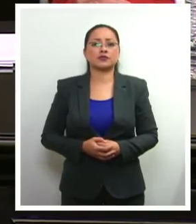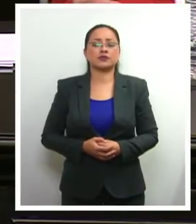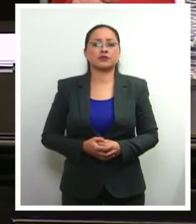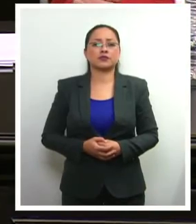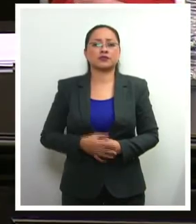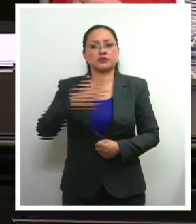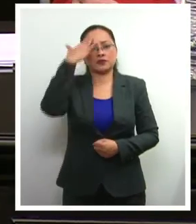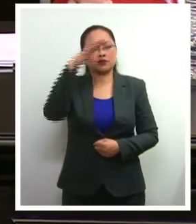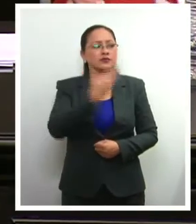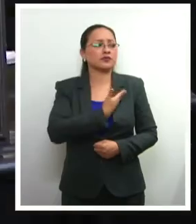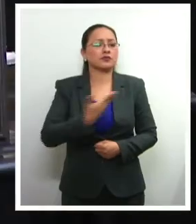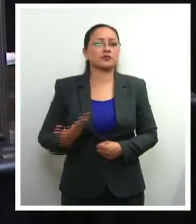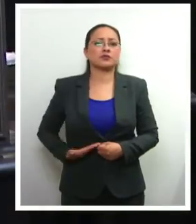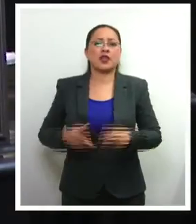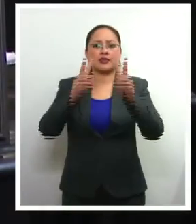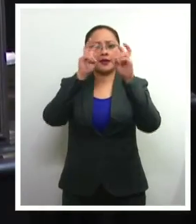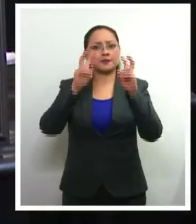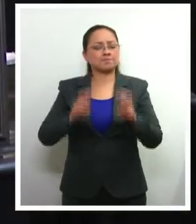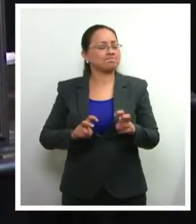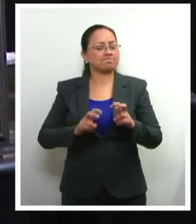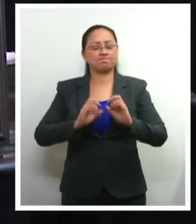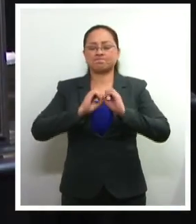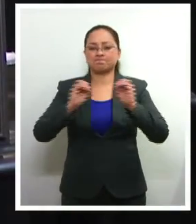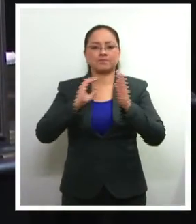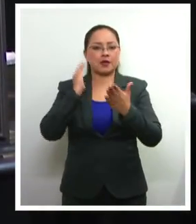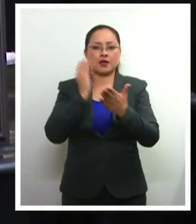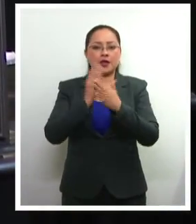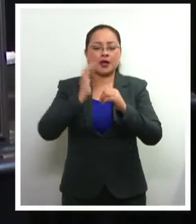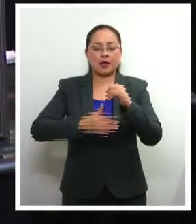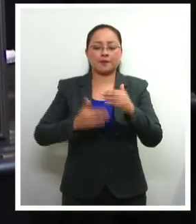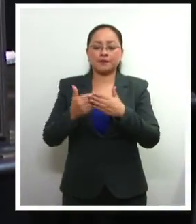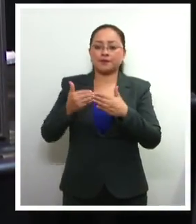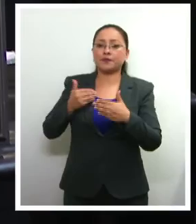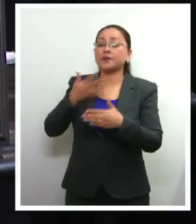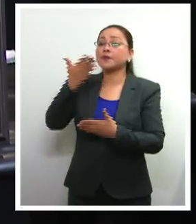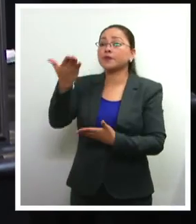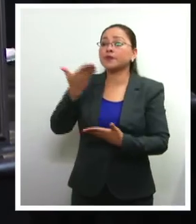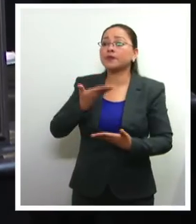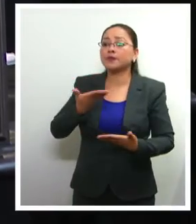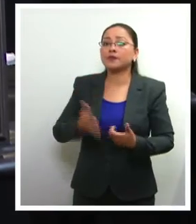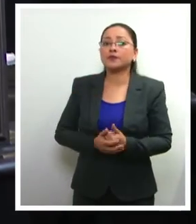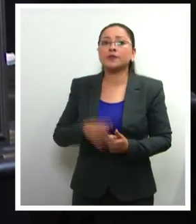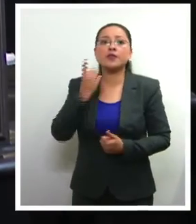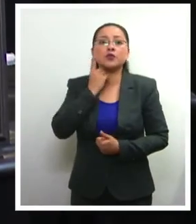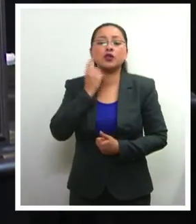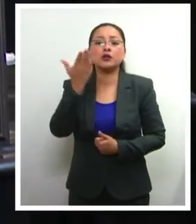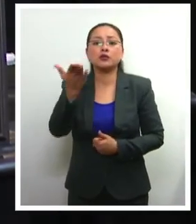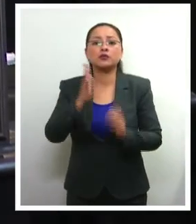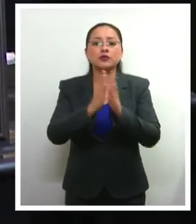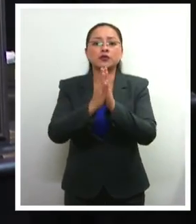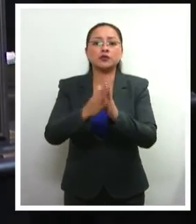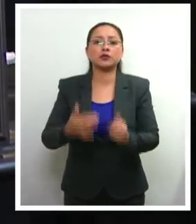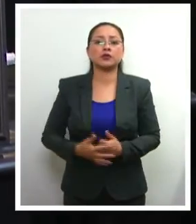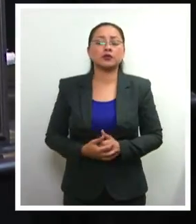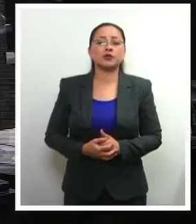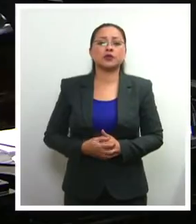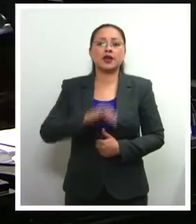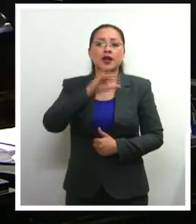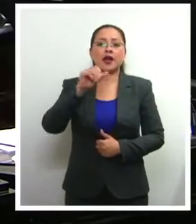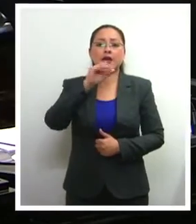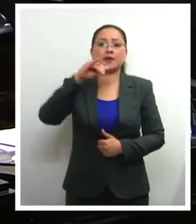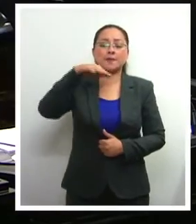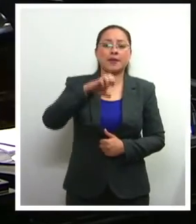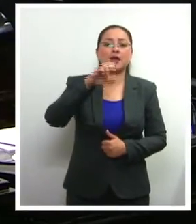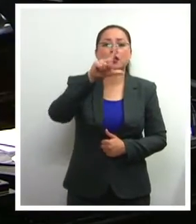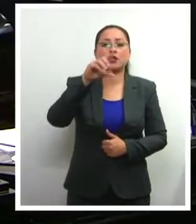Señor presidente, se han agotado los recursos en cartera. A ver, antes, dígame. Diputado, por favor. Jaime López.